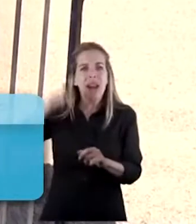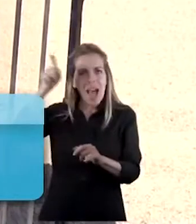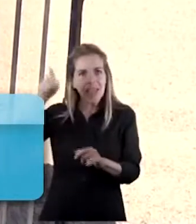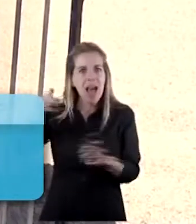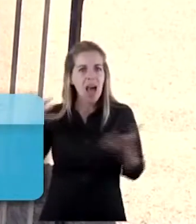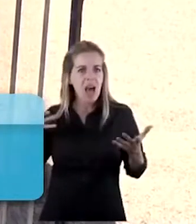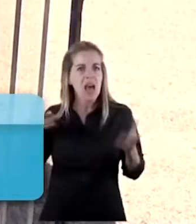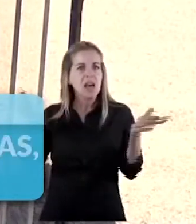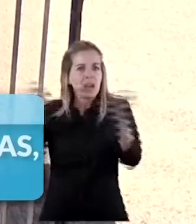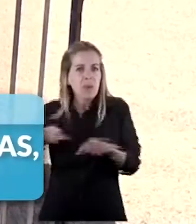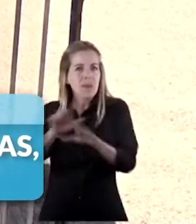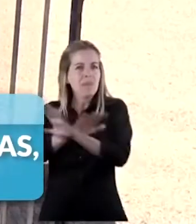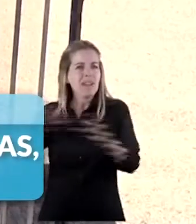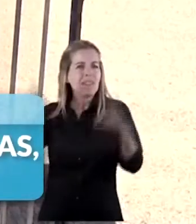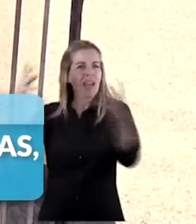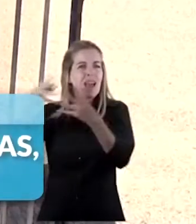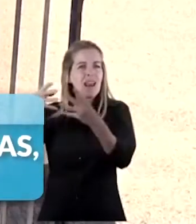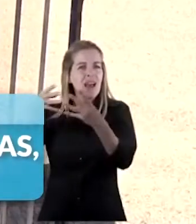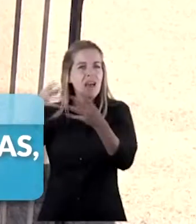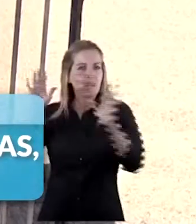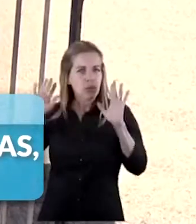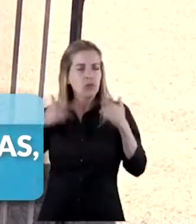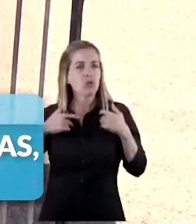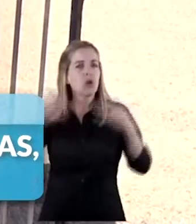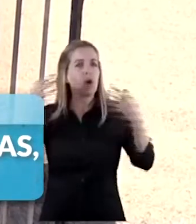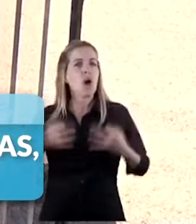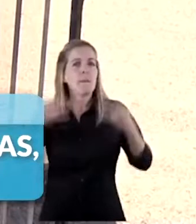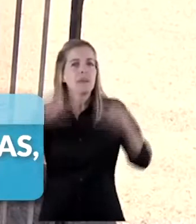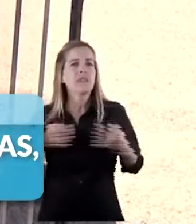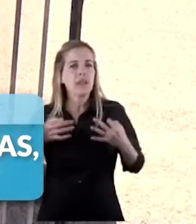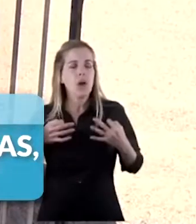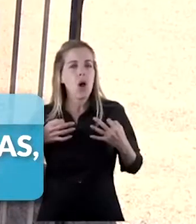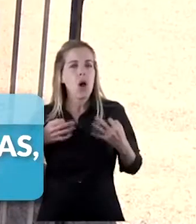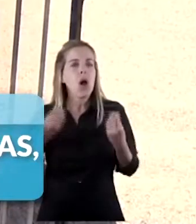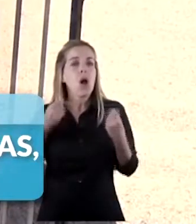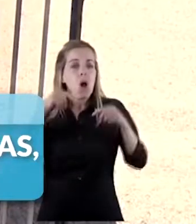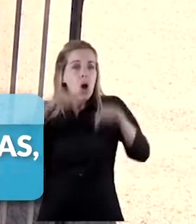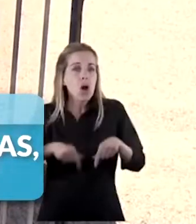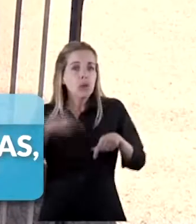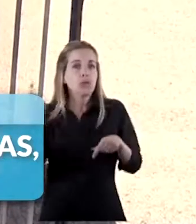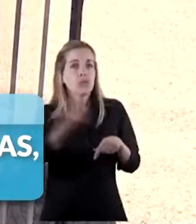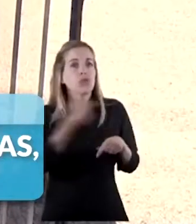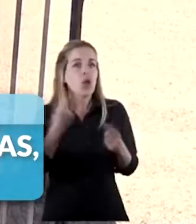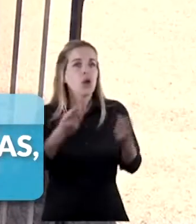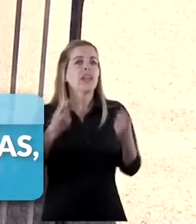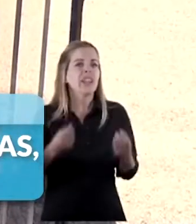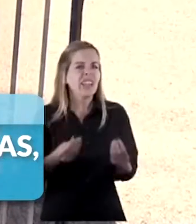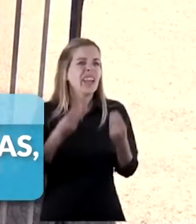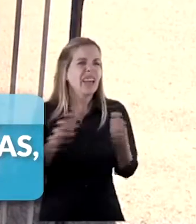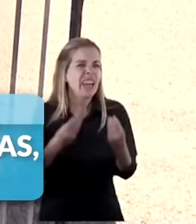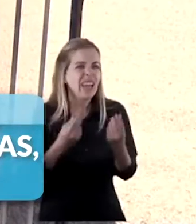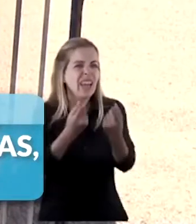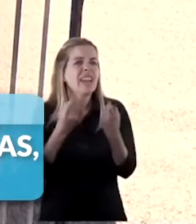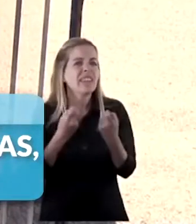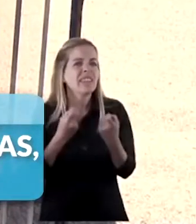paz en el mundo. Soy de los que están convencidos que lo que el mundo necesita hoy es más proteínas, más alimentos,